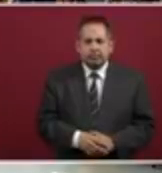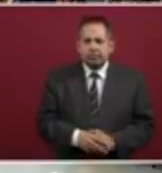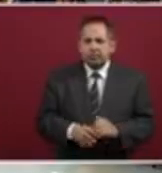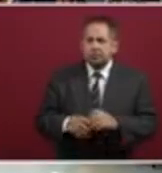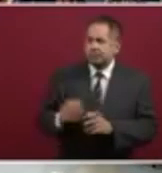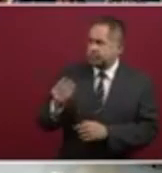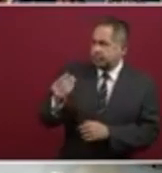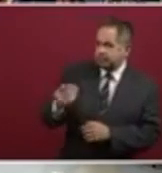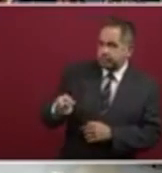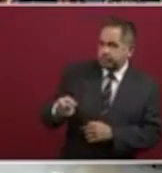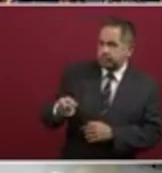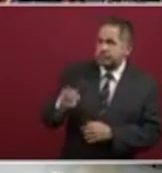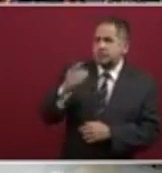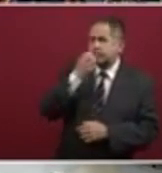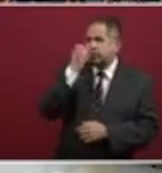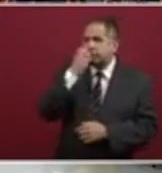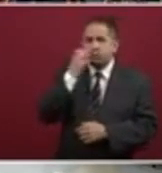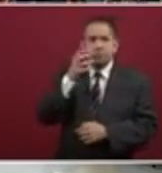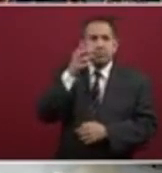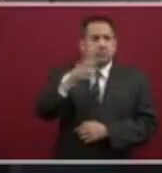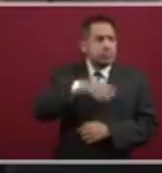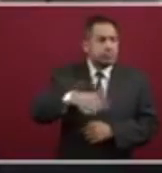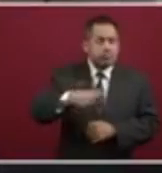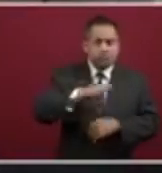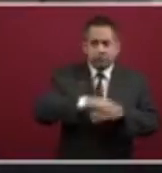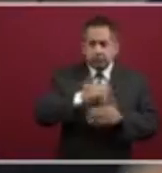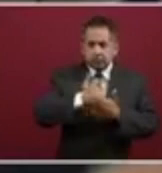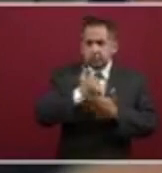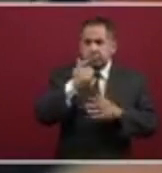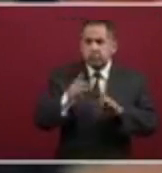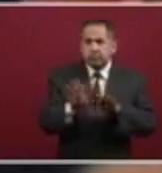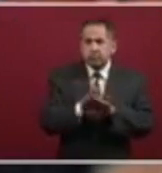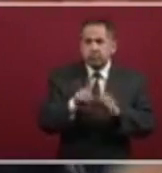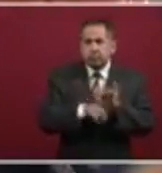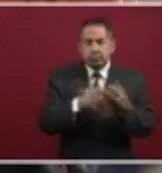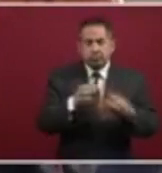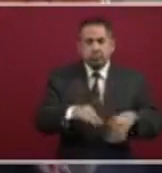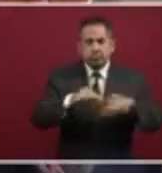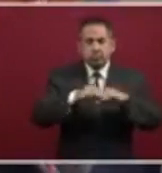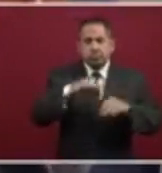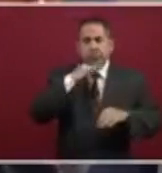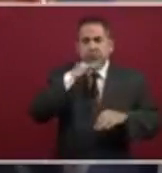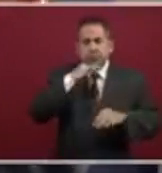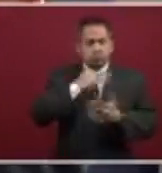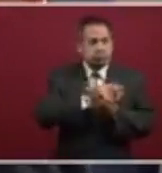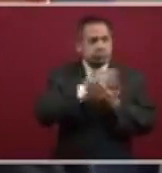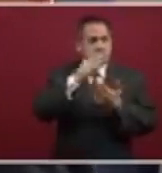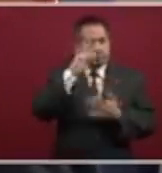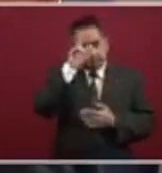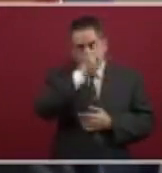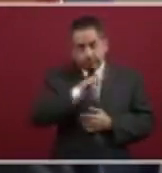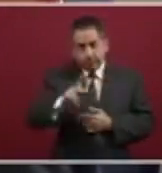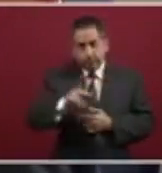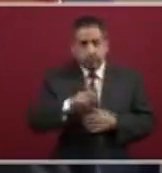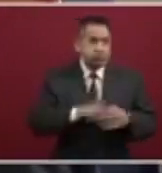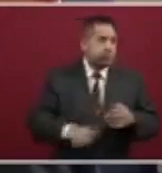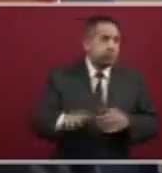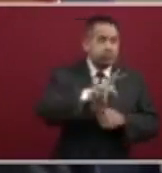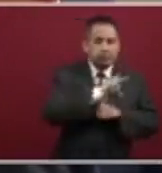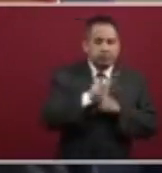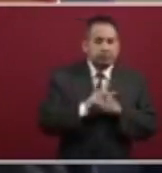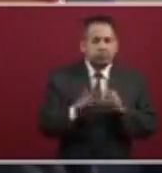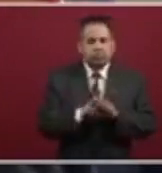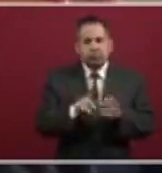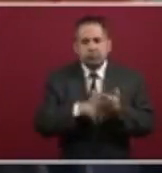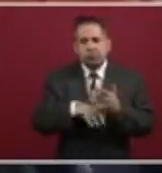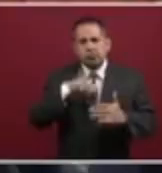es la indicación si esto se agrava? ¿Qué tienen que hacer los maestros? Eso es muy importante, no solamente para la Ciudad de México, sino para todo el país. ¿Por qué?